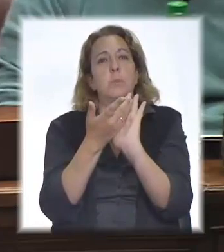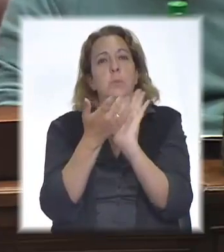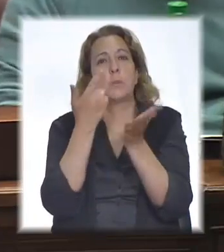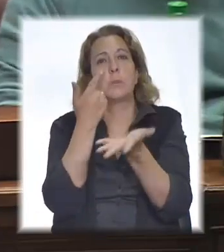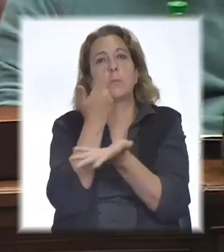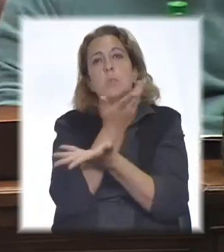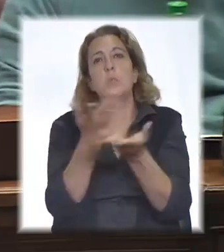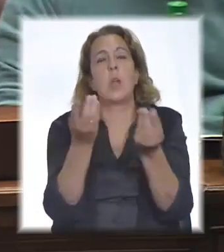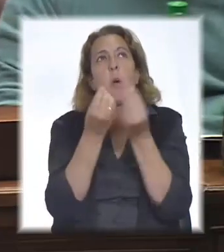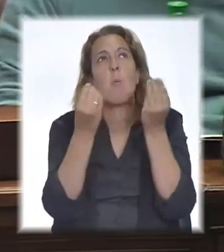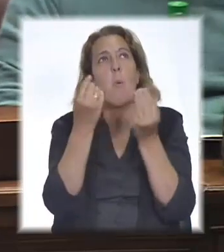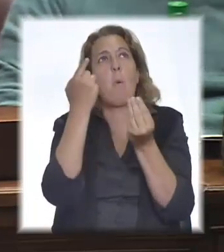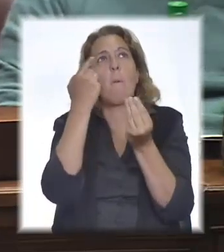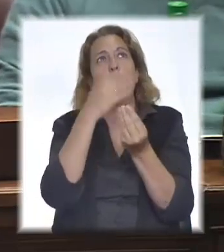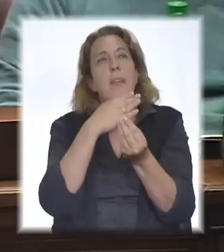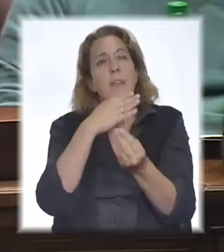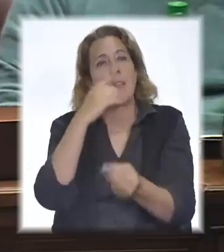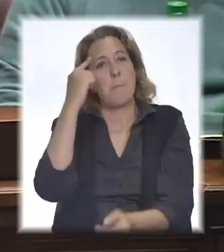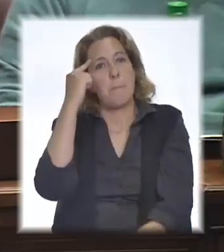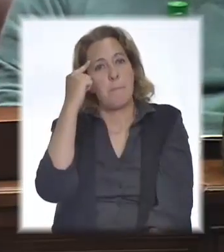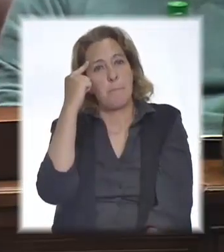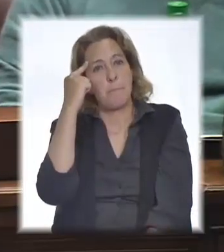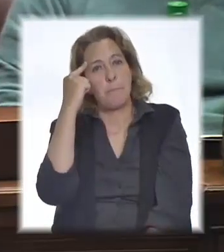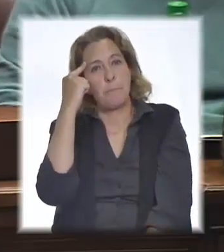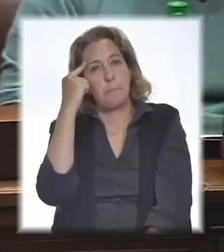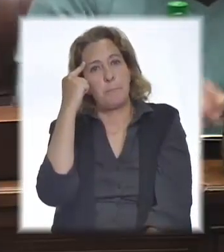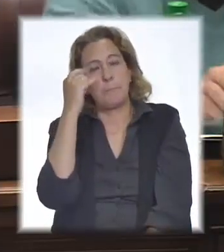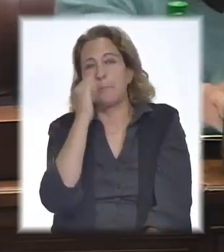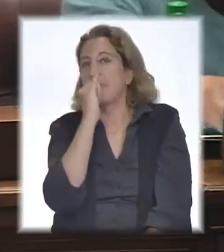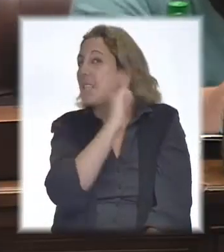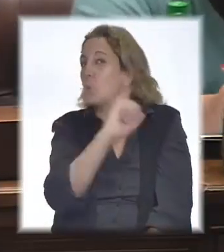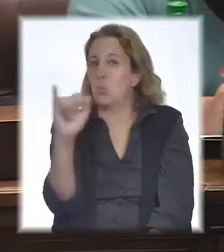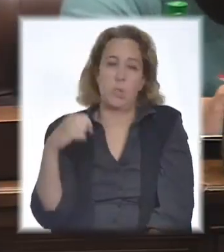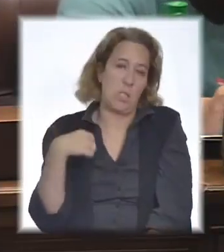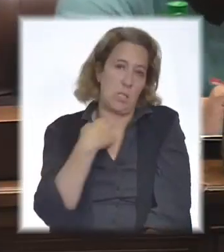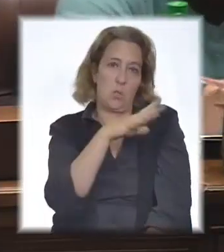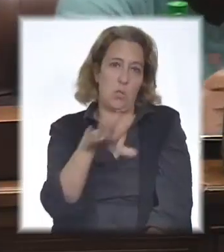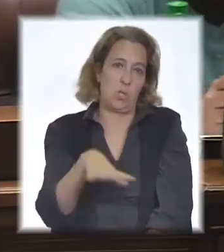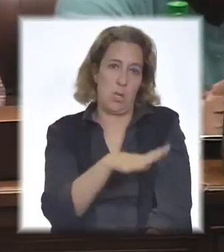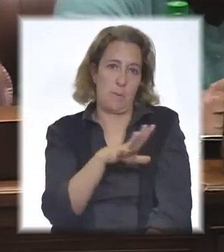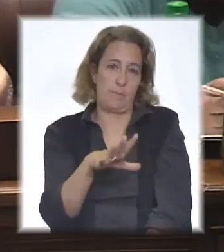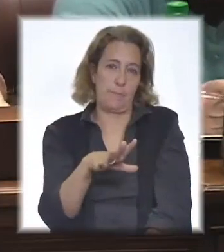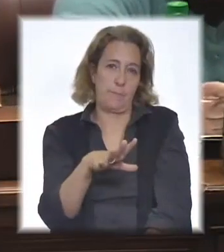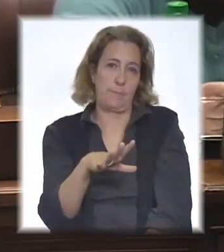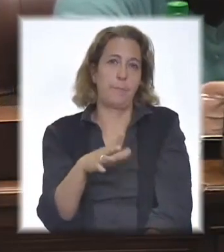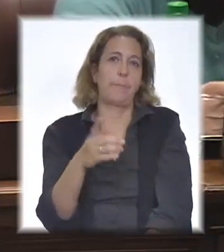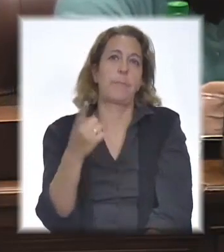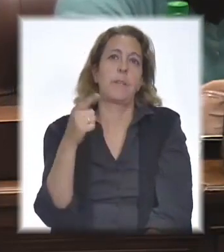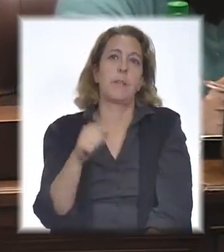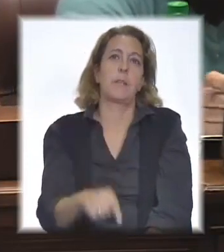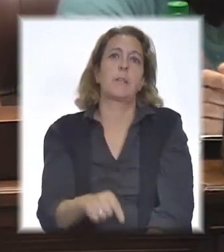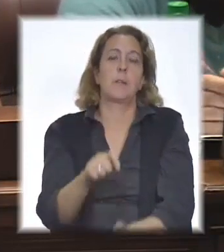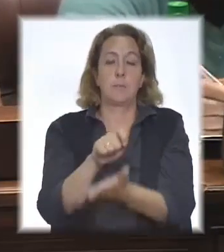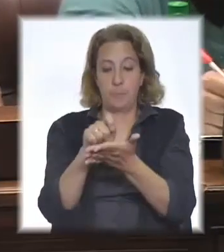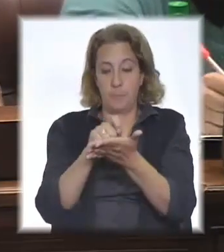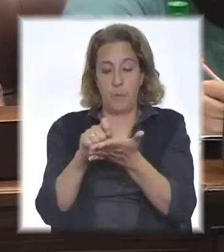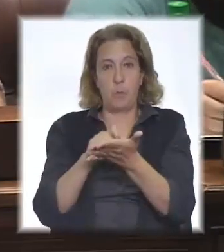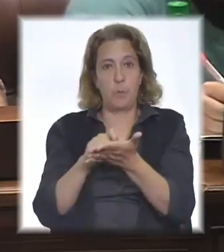concebía también la denuncia social esta obra se